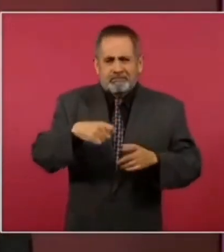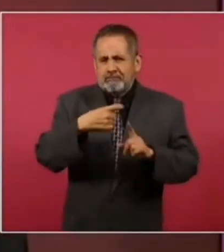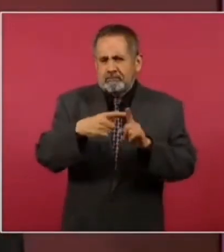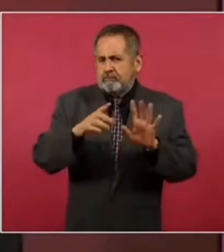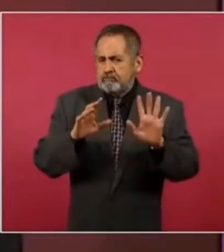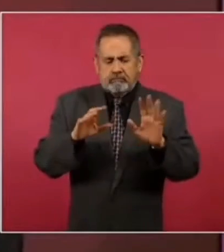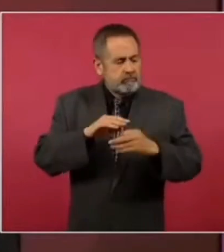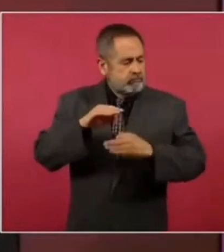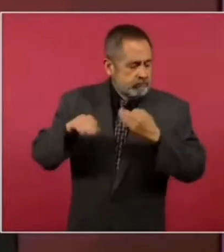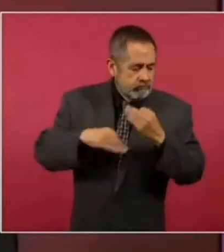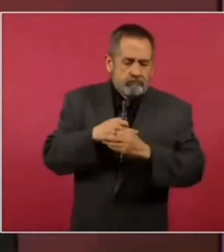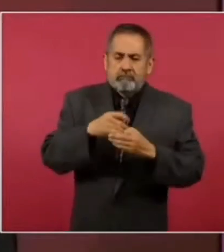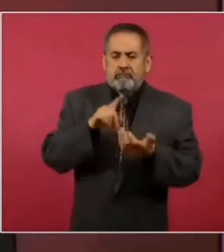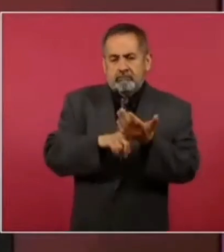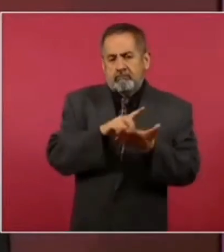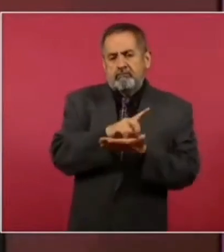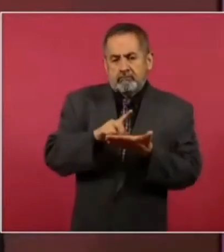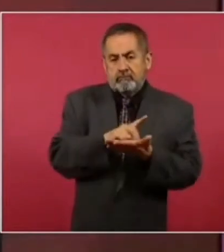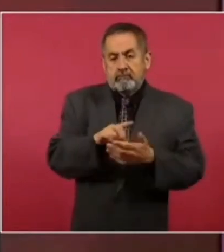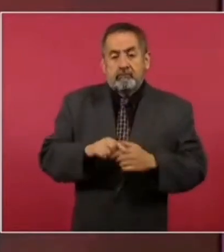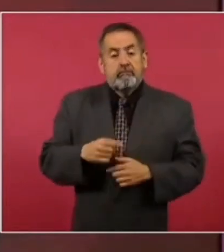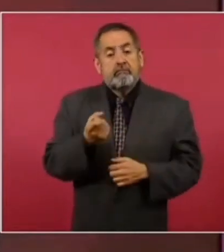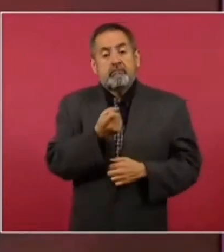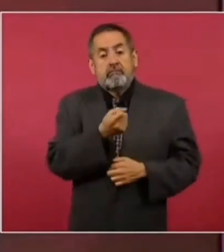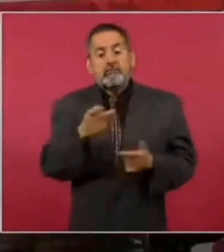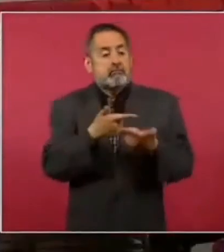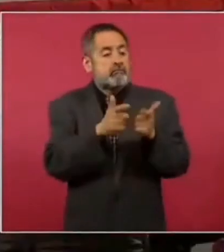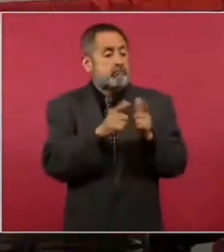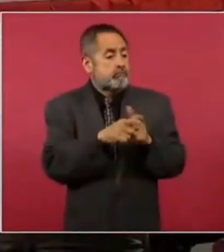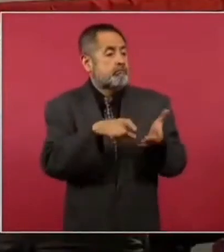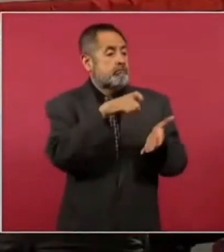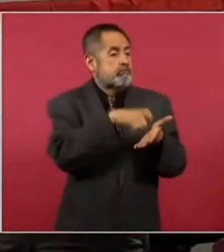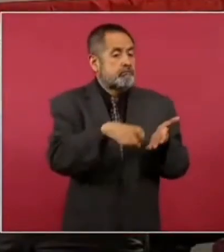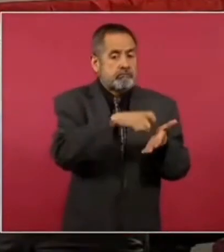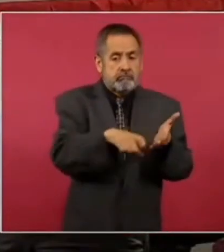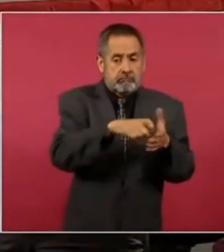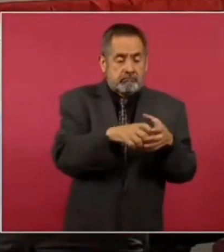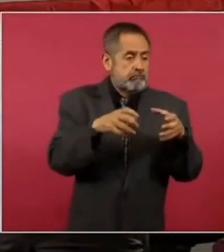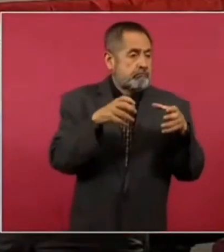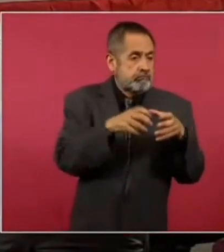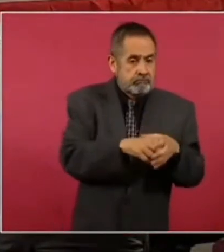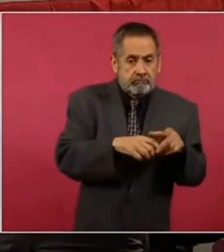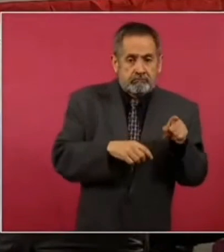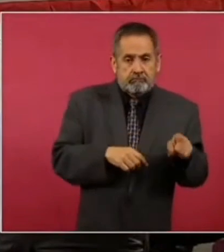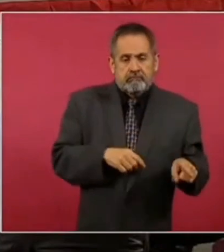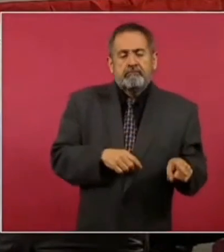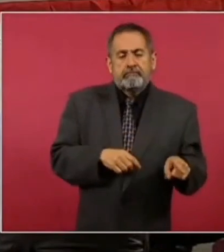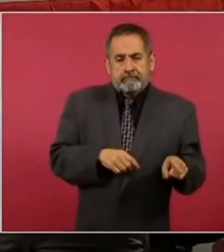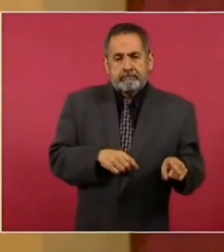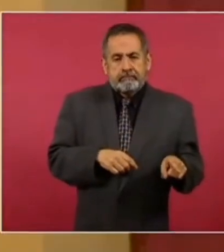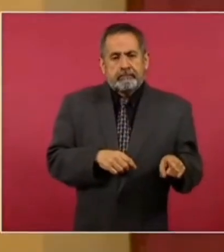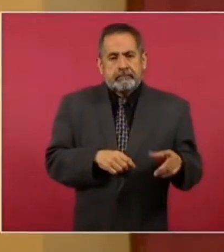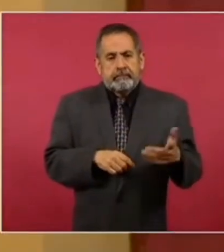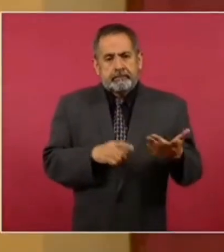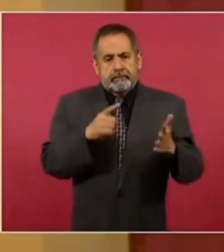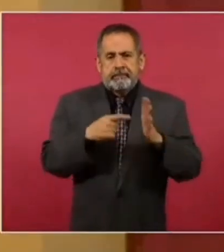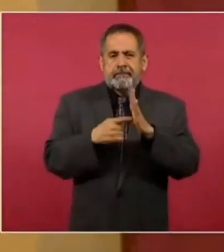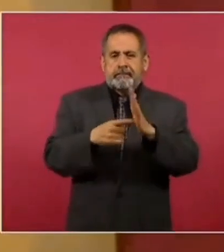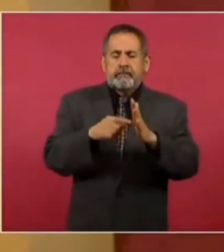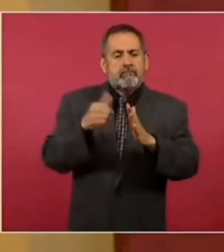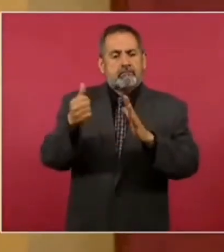sustancias psicoactivas se consumen más en ciertos grupos sociales, en ciertas condiciones socioeconómicas que